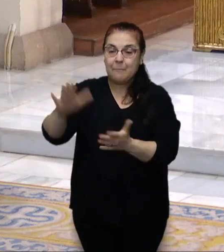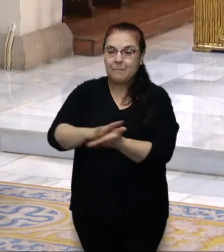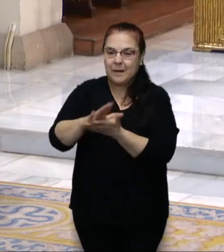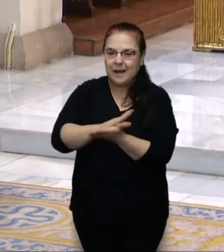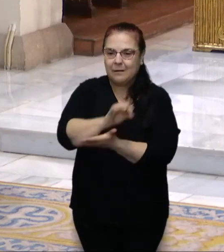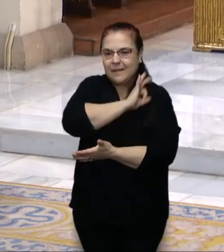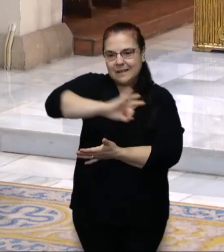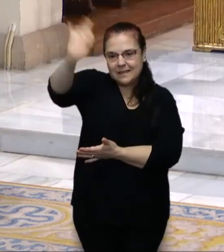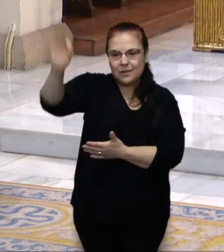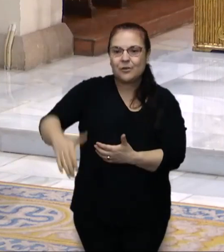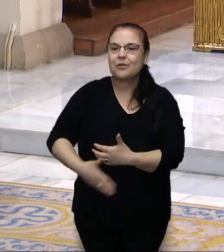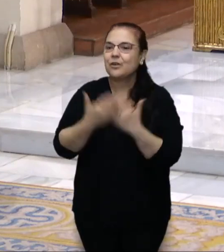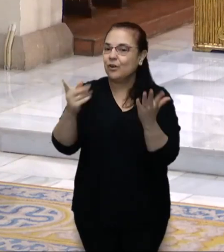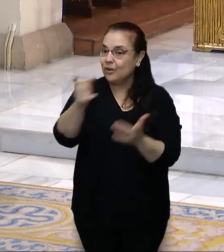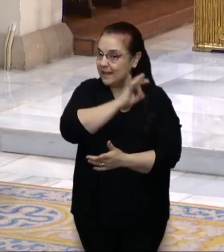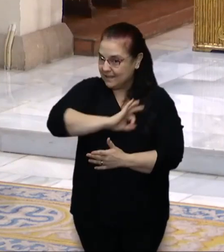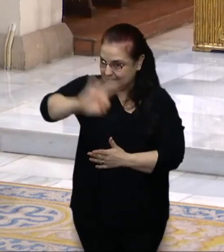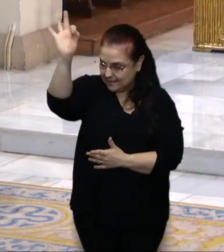Palabra del Señor.